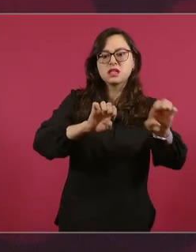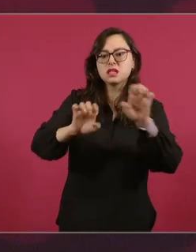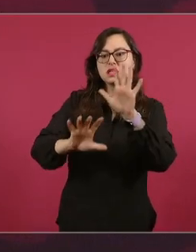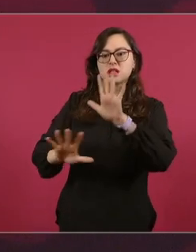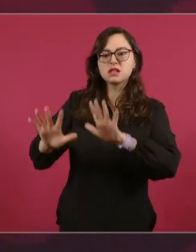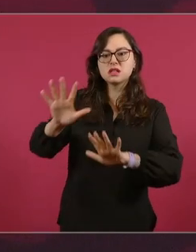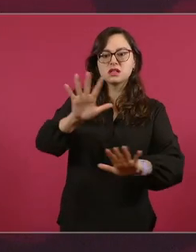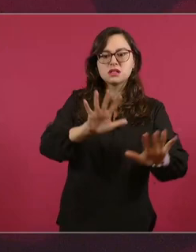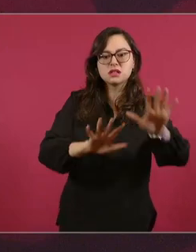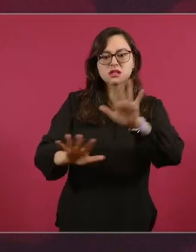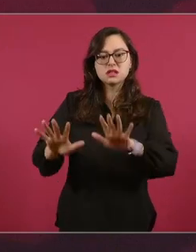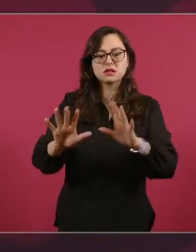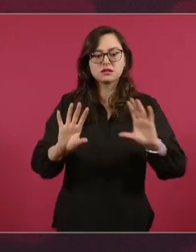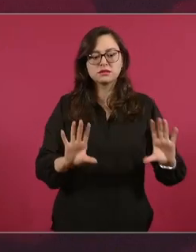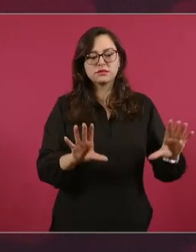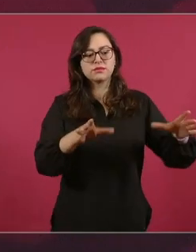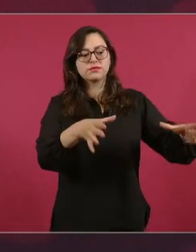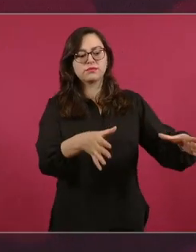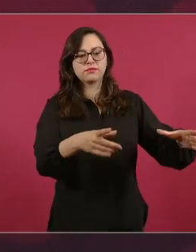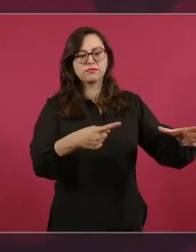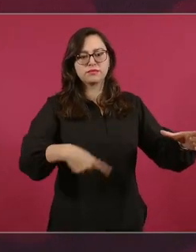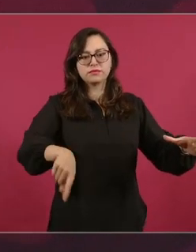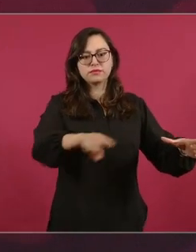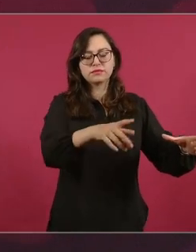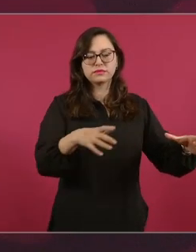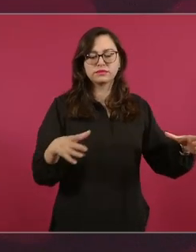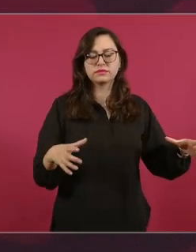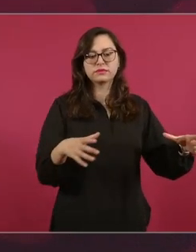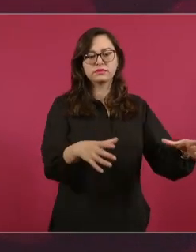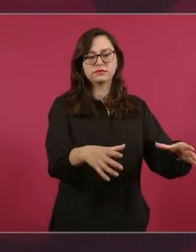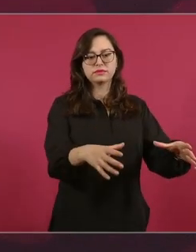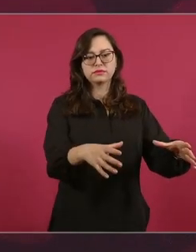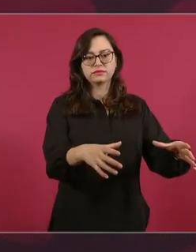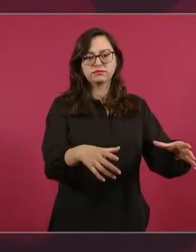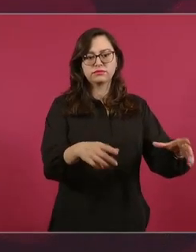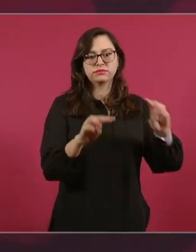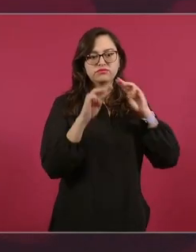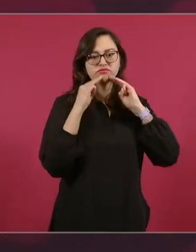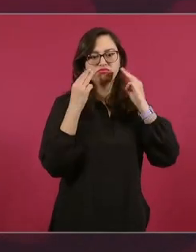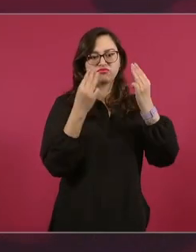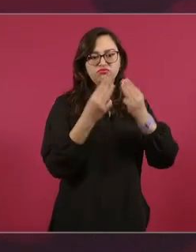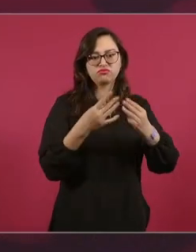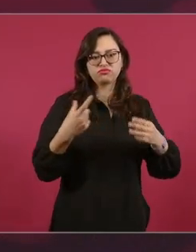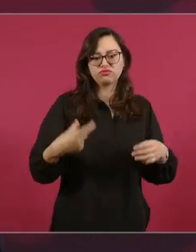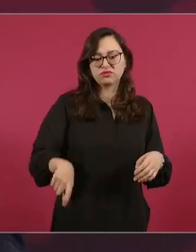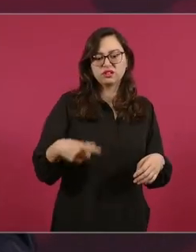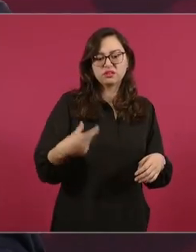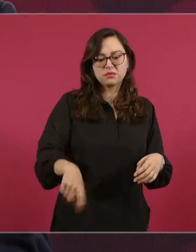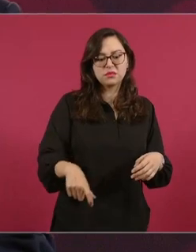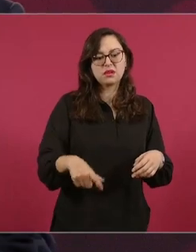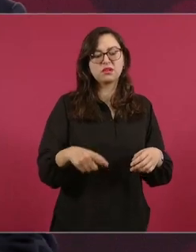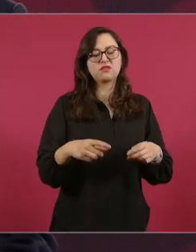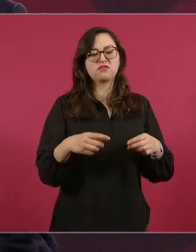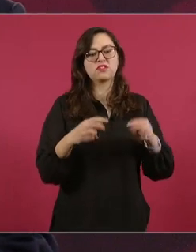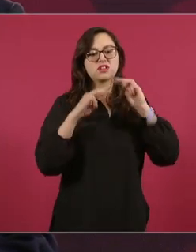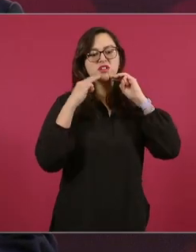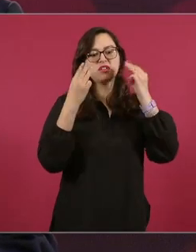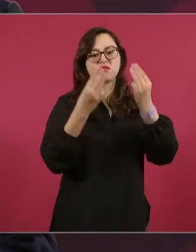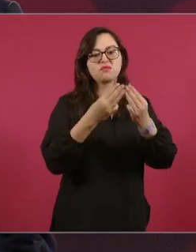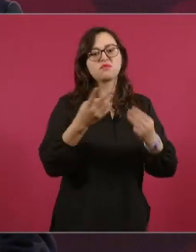el que está al servicio de la mafia, del poder económico y del